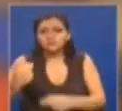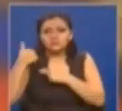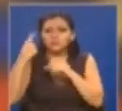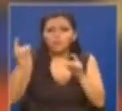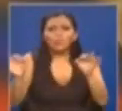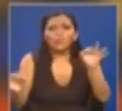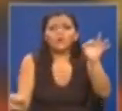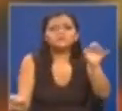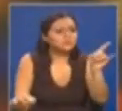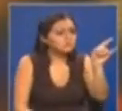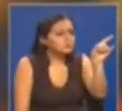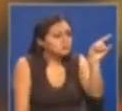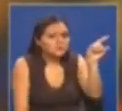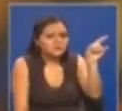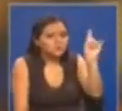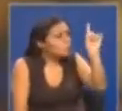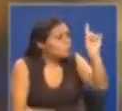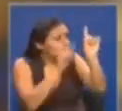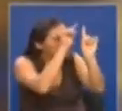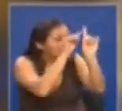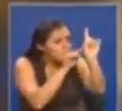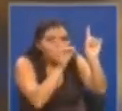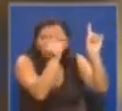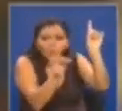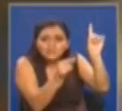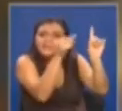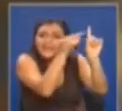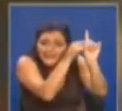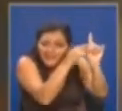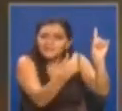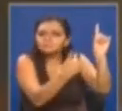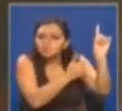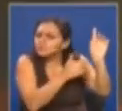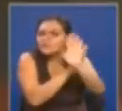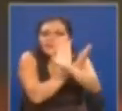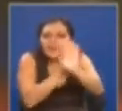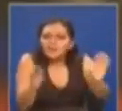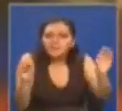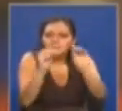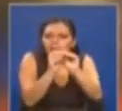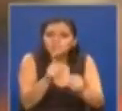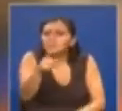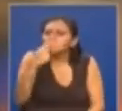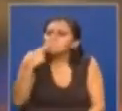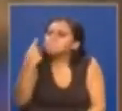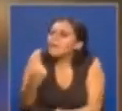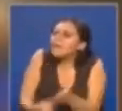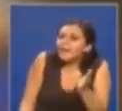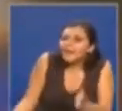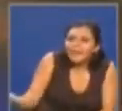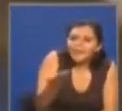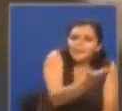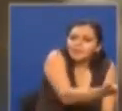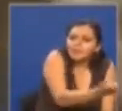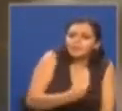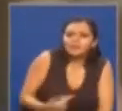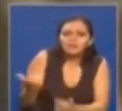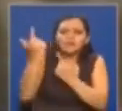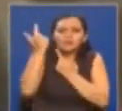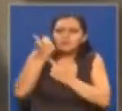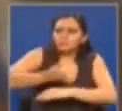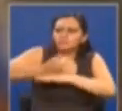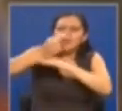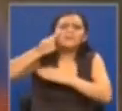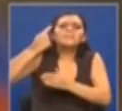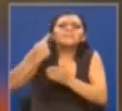juez. Eso se llama Estado de Derecho. Así que me pareció totalmente inoportuna la